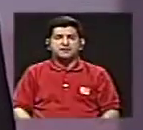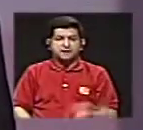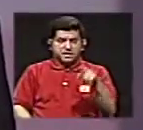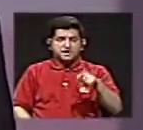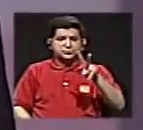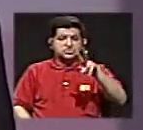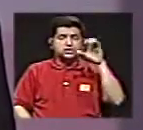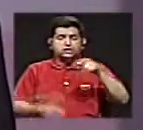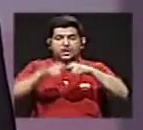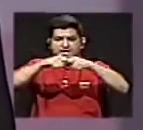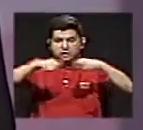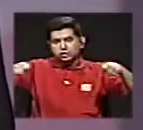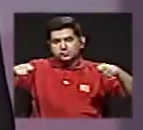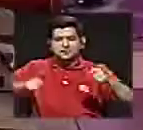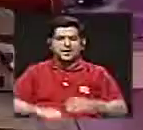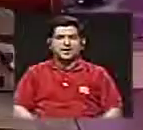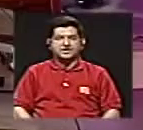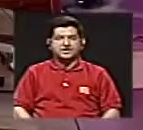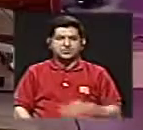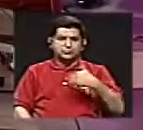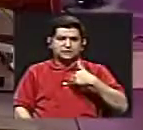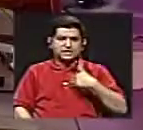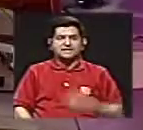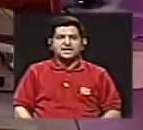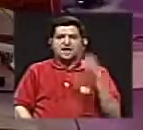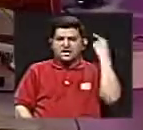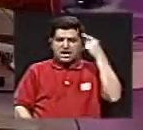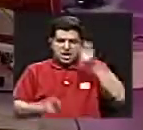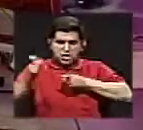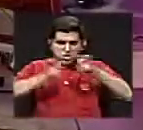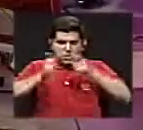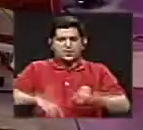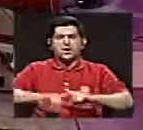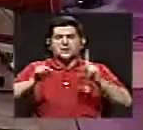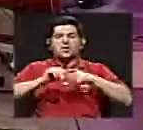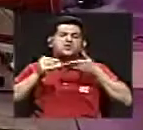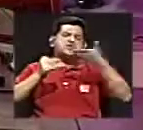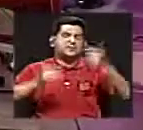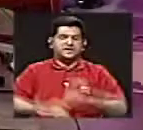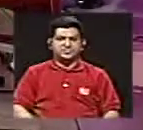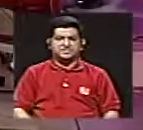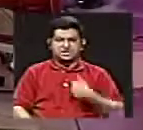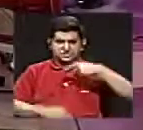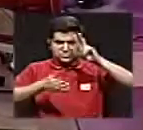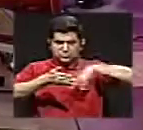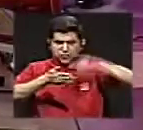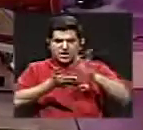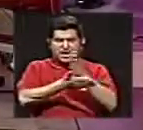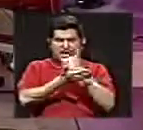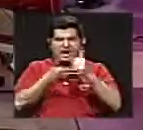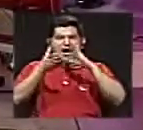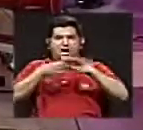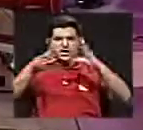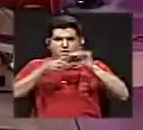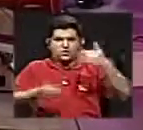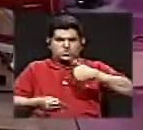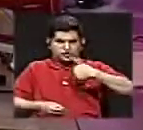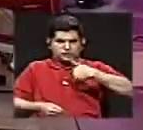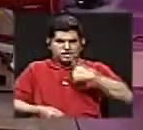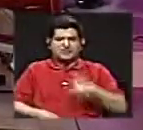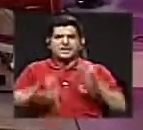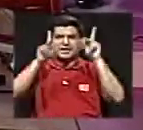en los 200 metros que corresponden al Estado, por diferentes cosas. Voy a leer algunos de los comentarios